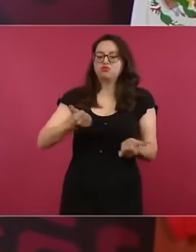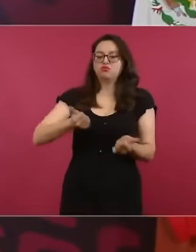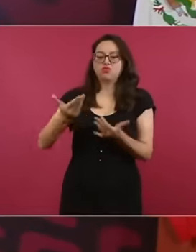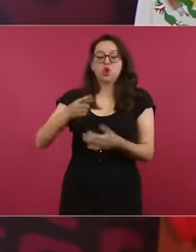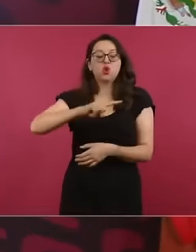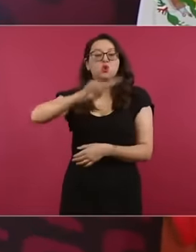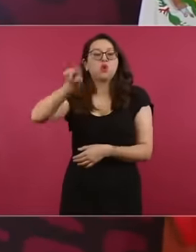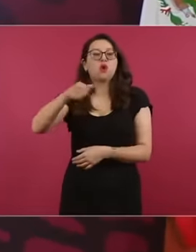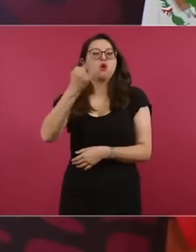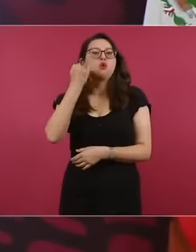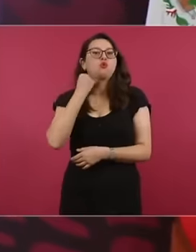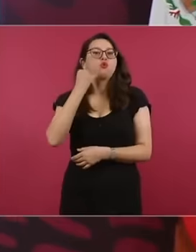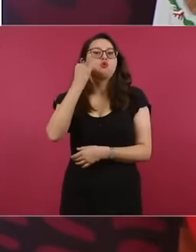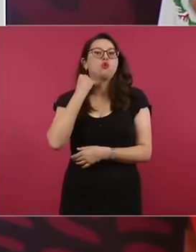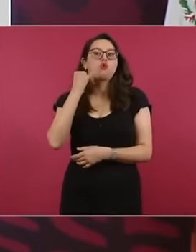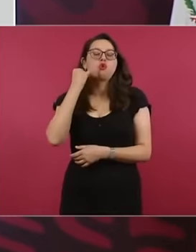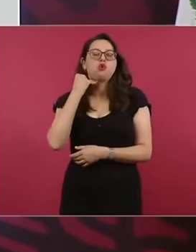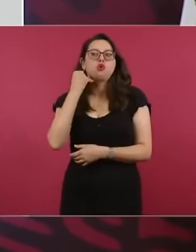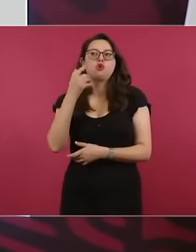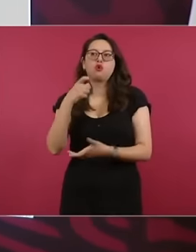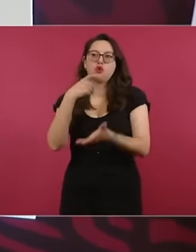¿Por qué no aquí en México